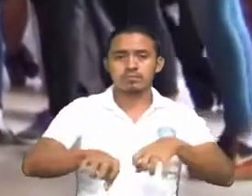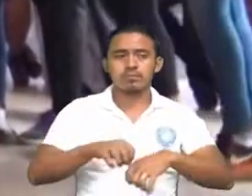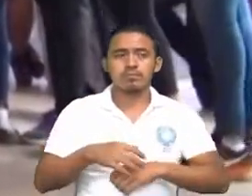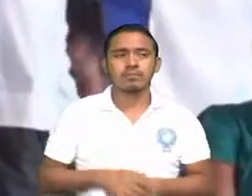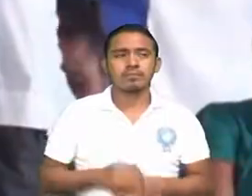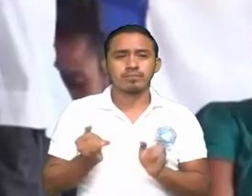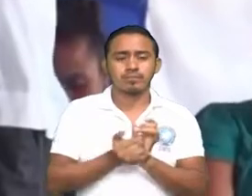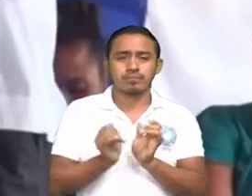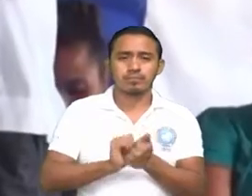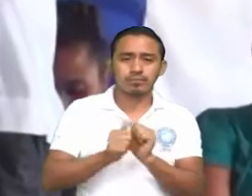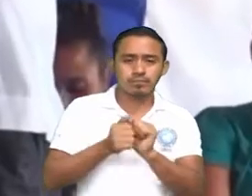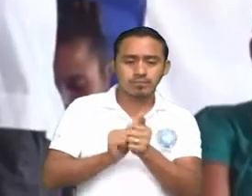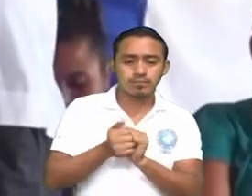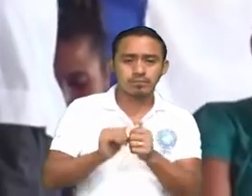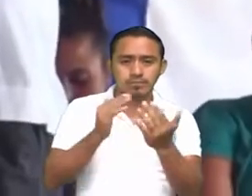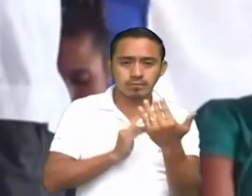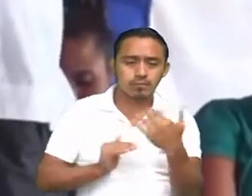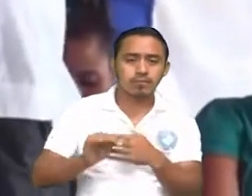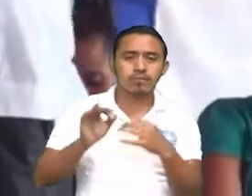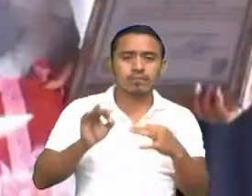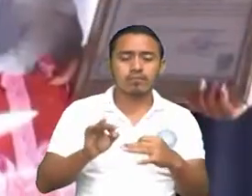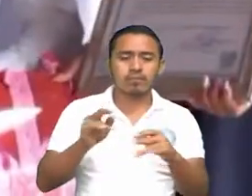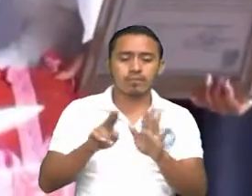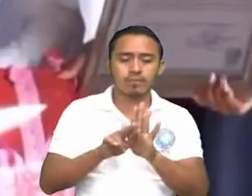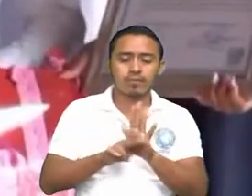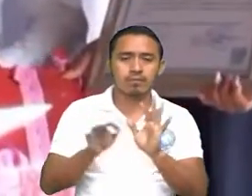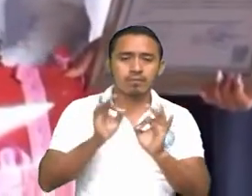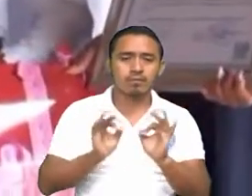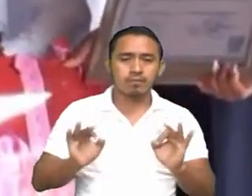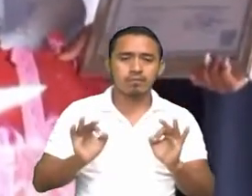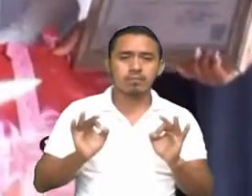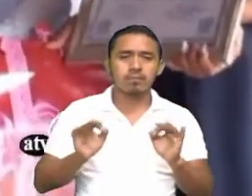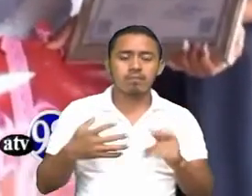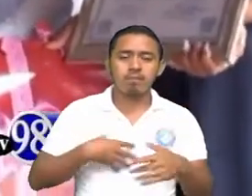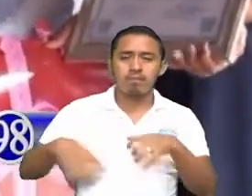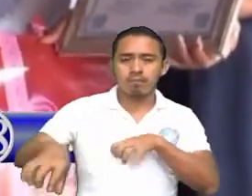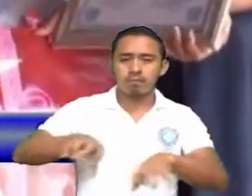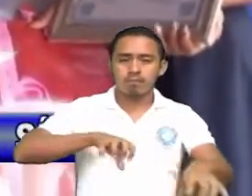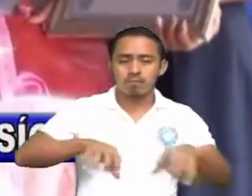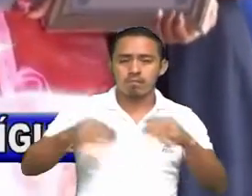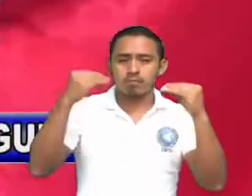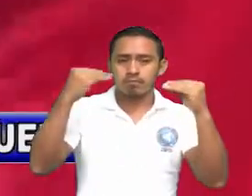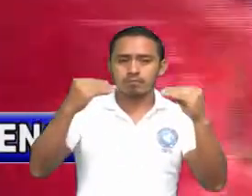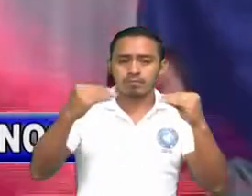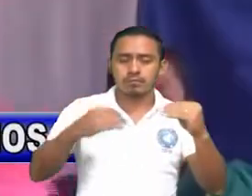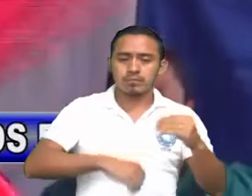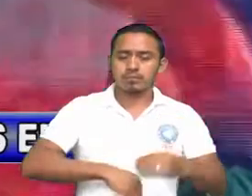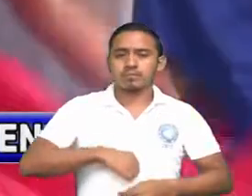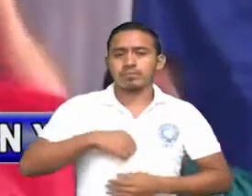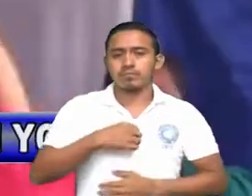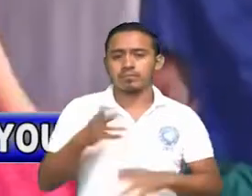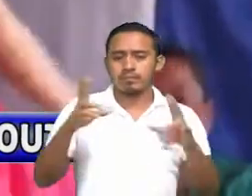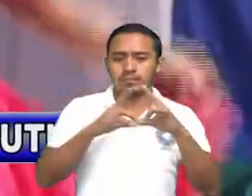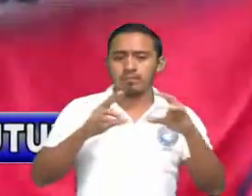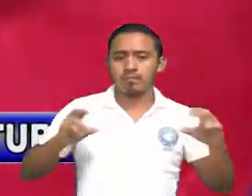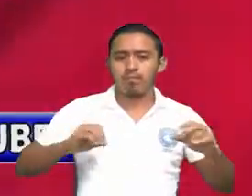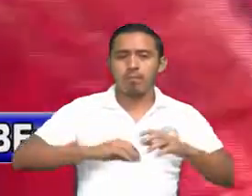a los deportistas destacados y estudiantes sobresalientes en actividades para la formación educativa Orgullo de mi país.